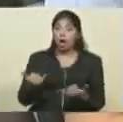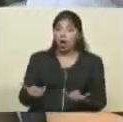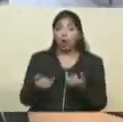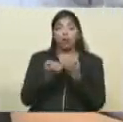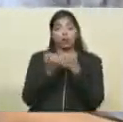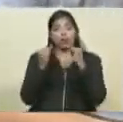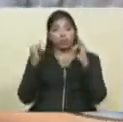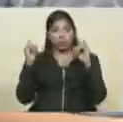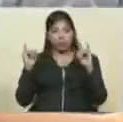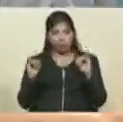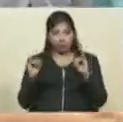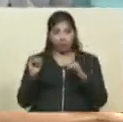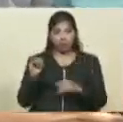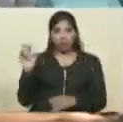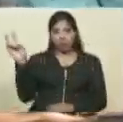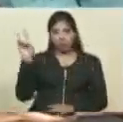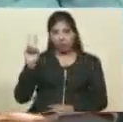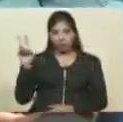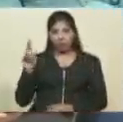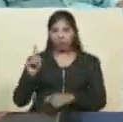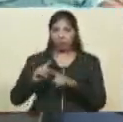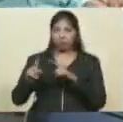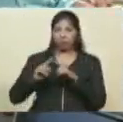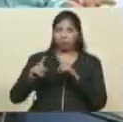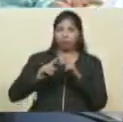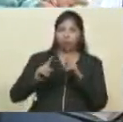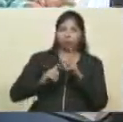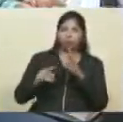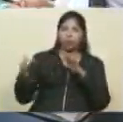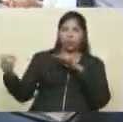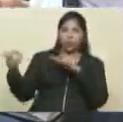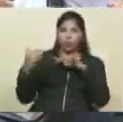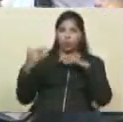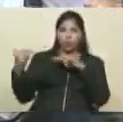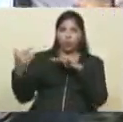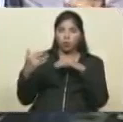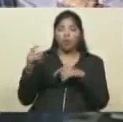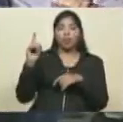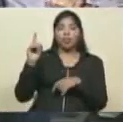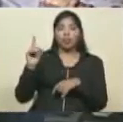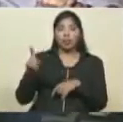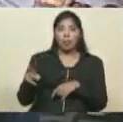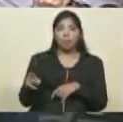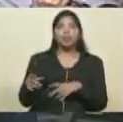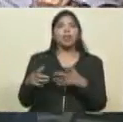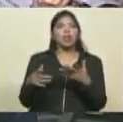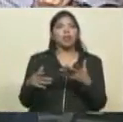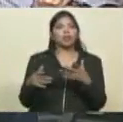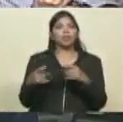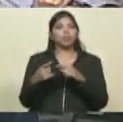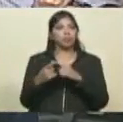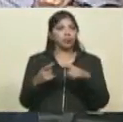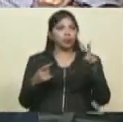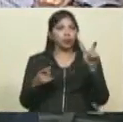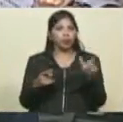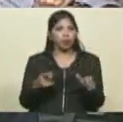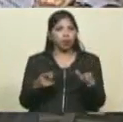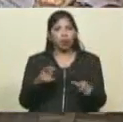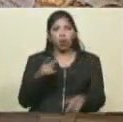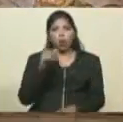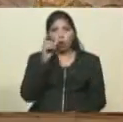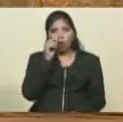nacional, así como en las batallas que dio el mártir Robert Serra, a quien recordó de manera especial.